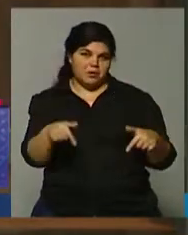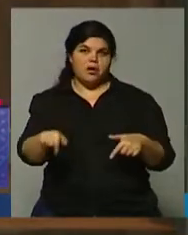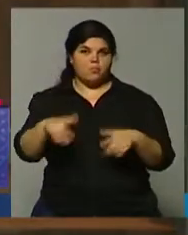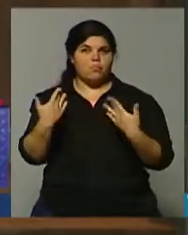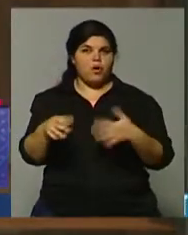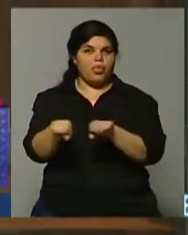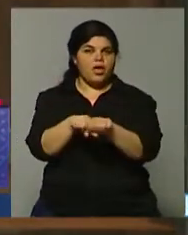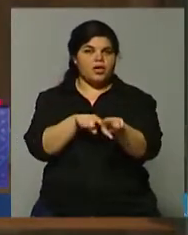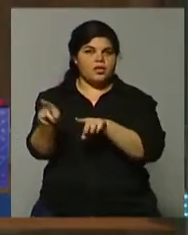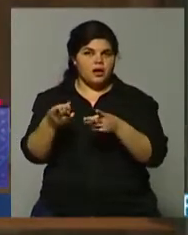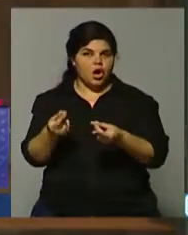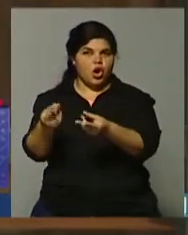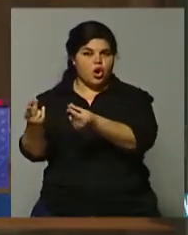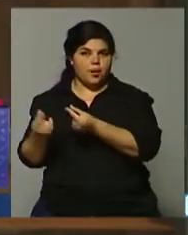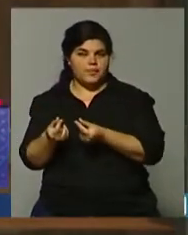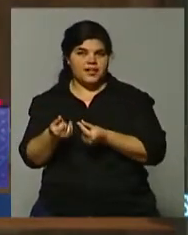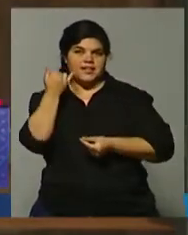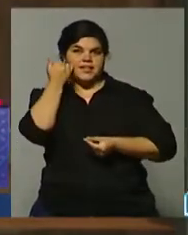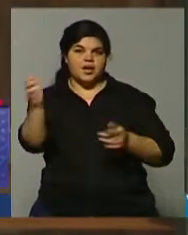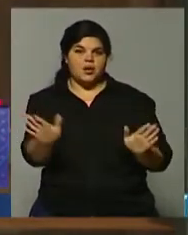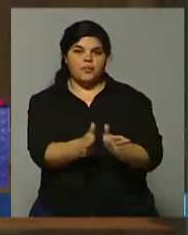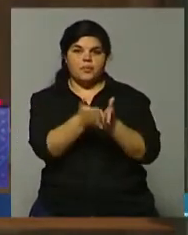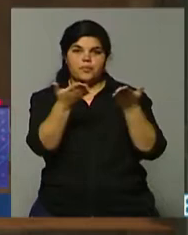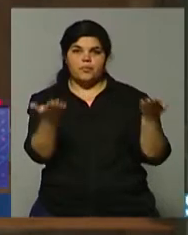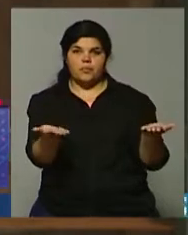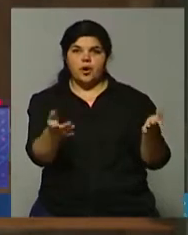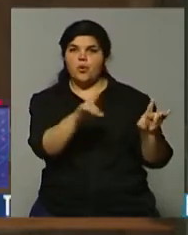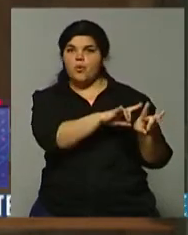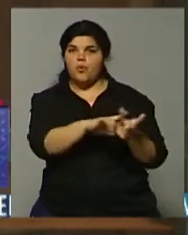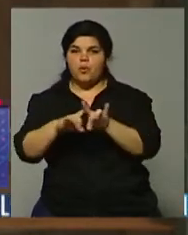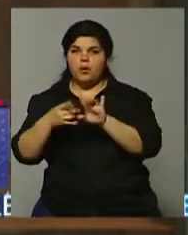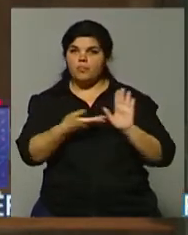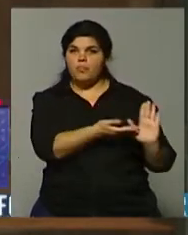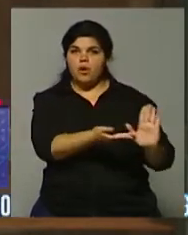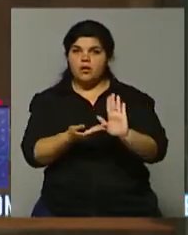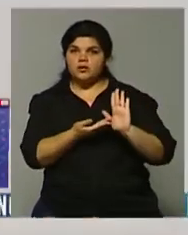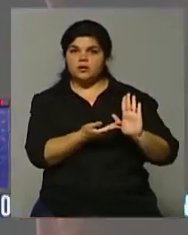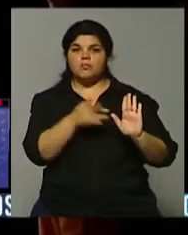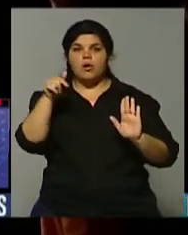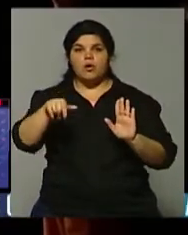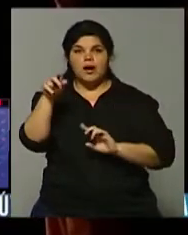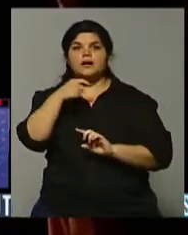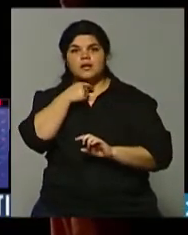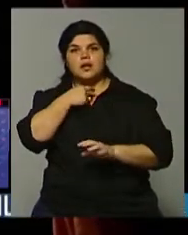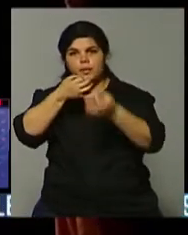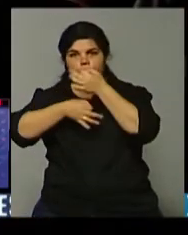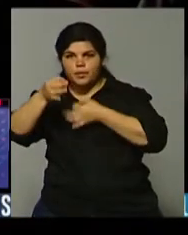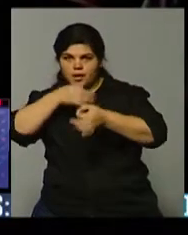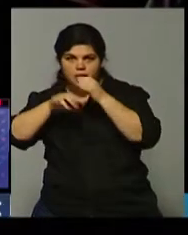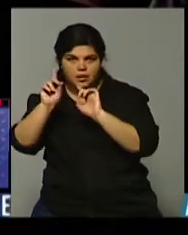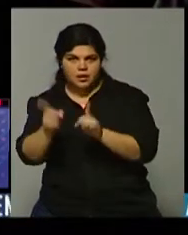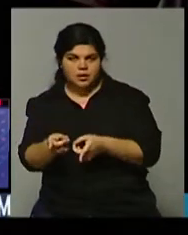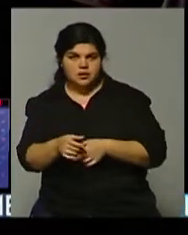Ya usan la web para mostrar sus catálogos, pero bueno, ahora van por las clientas específicamente, ¿no? Claro, mira, la semana pasada